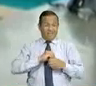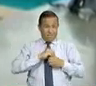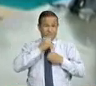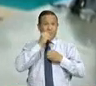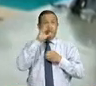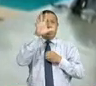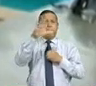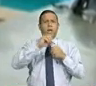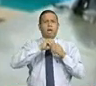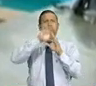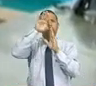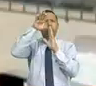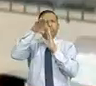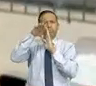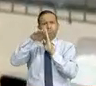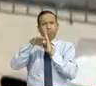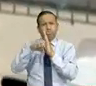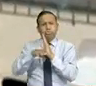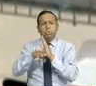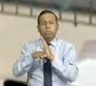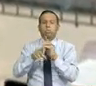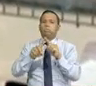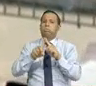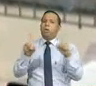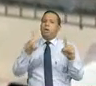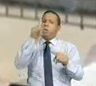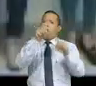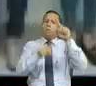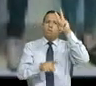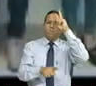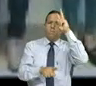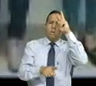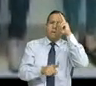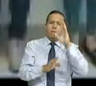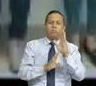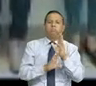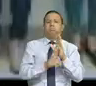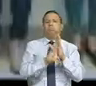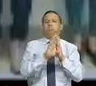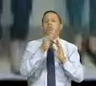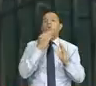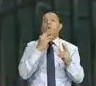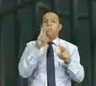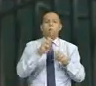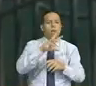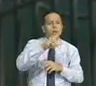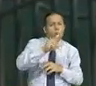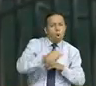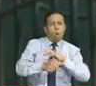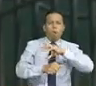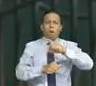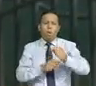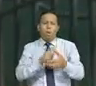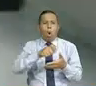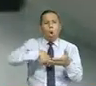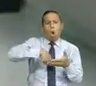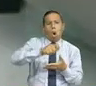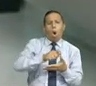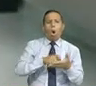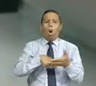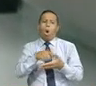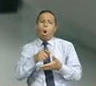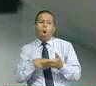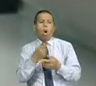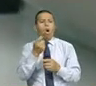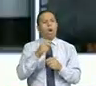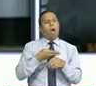Curva de casos de corrupción se incrementa con el pasar de los días en esta emergencia sanitaria. Por ahora se investigan hospitales del IES y del Ministerio de